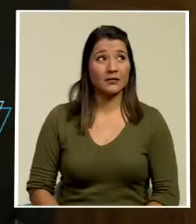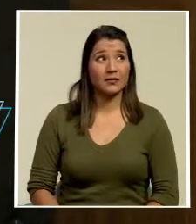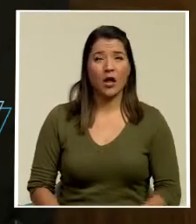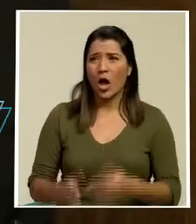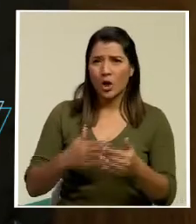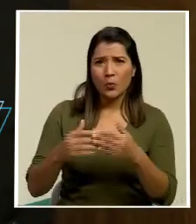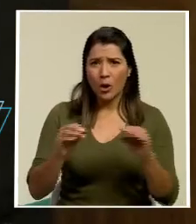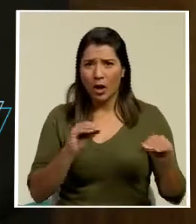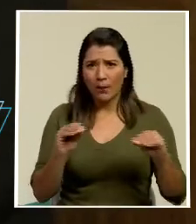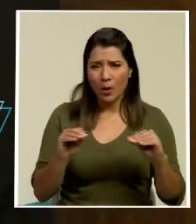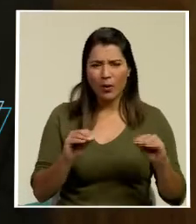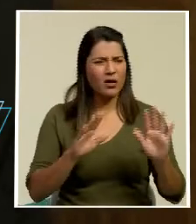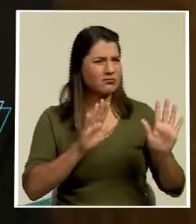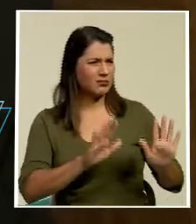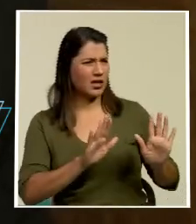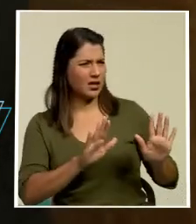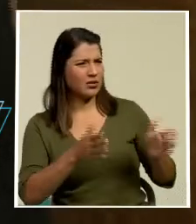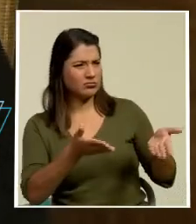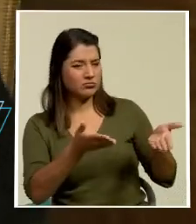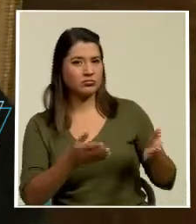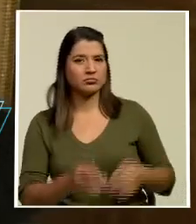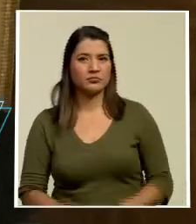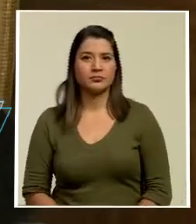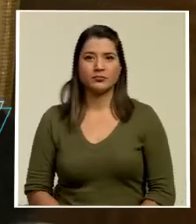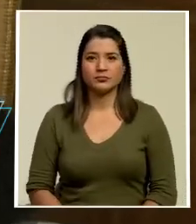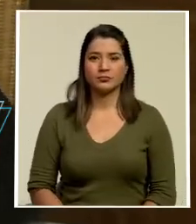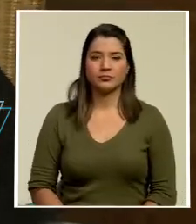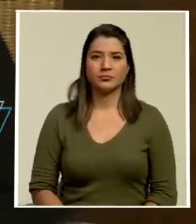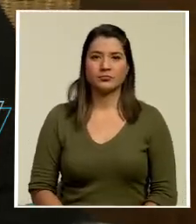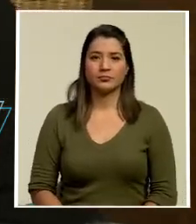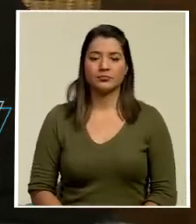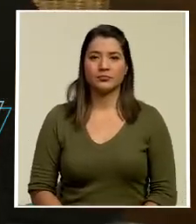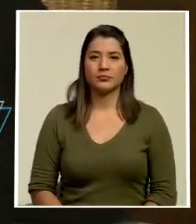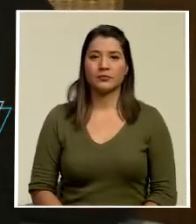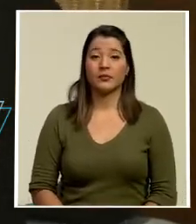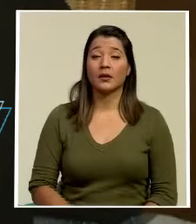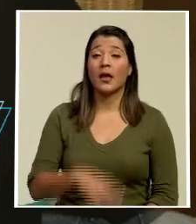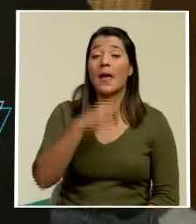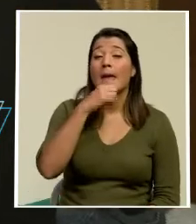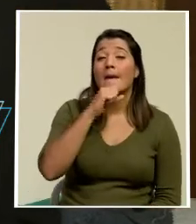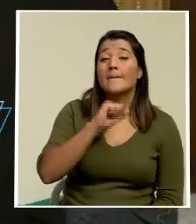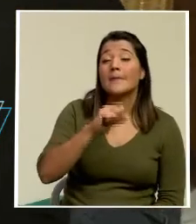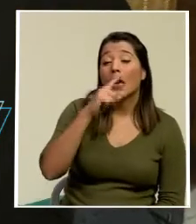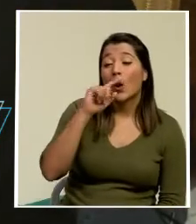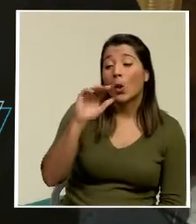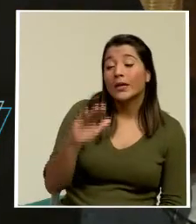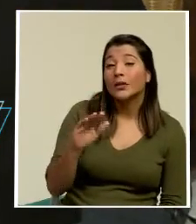No, dale, perfecto. Viejo niño, padre mío.